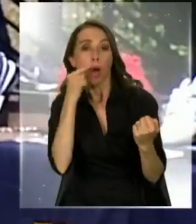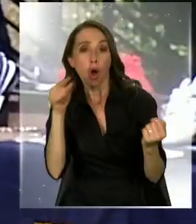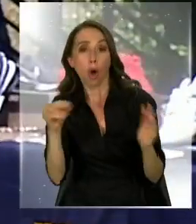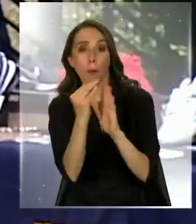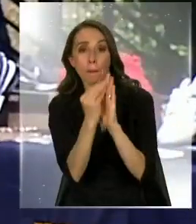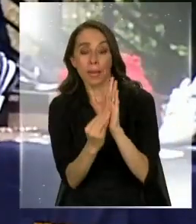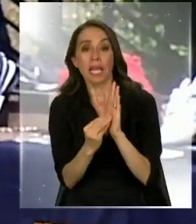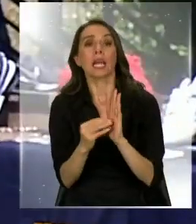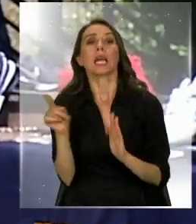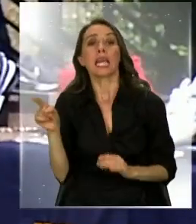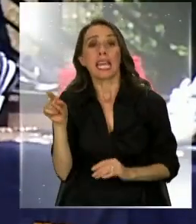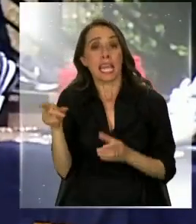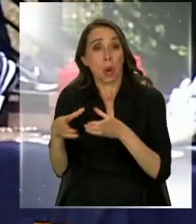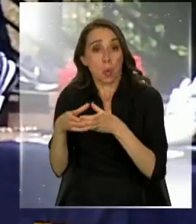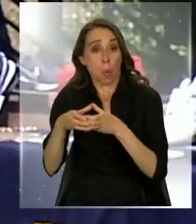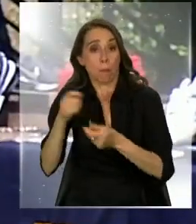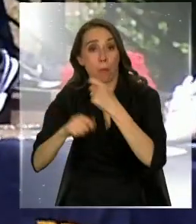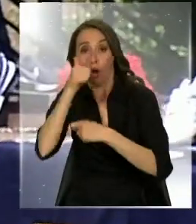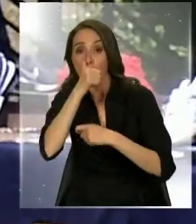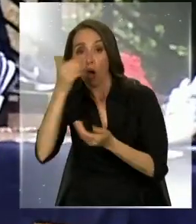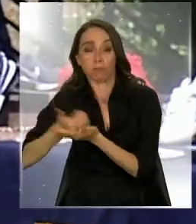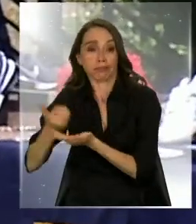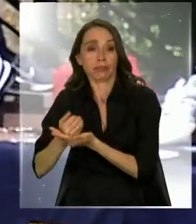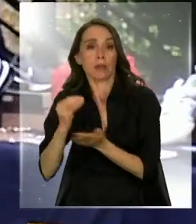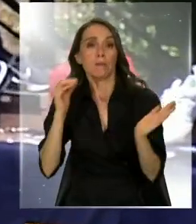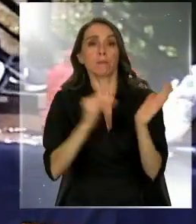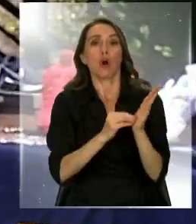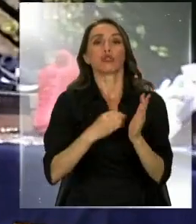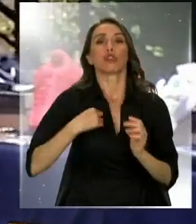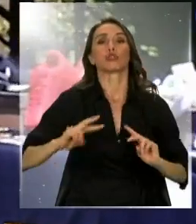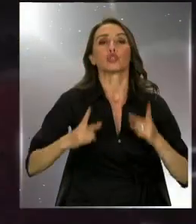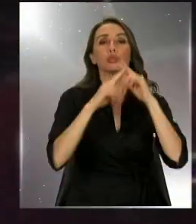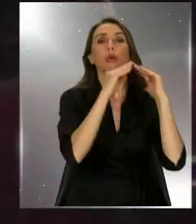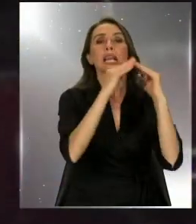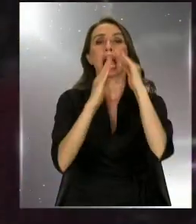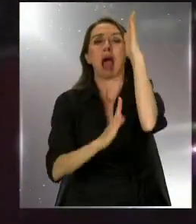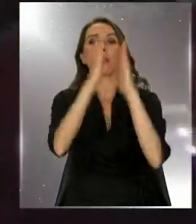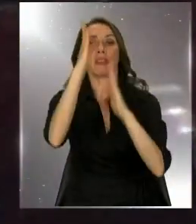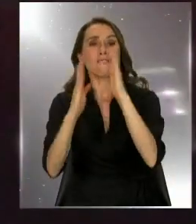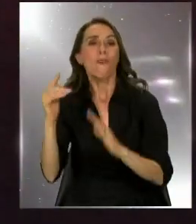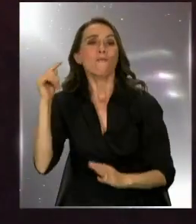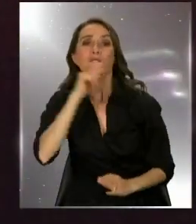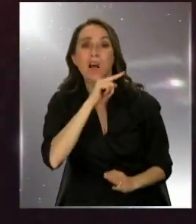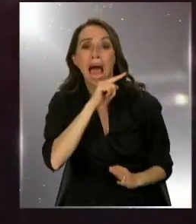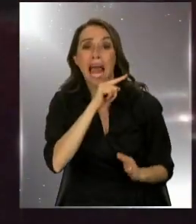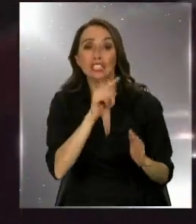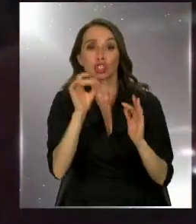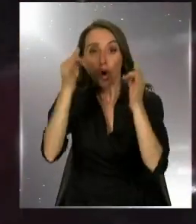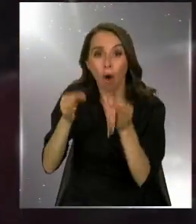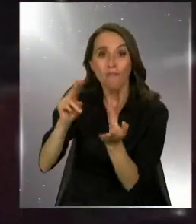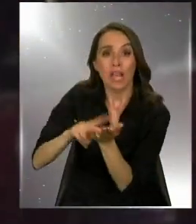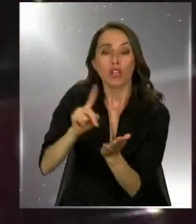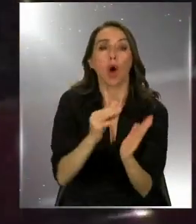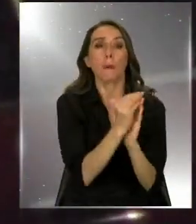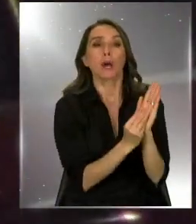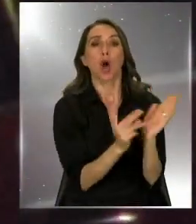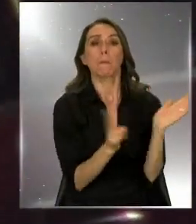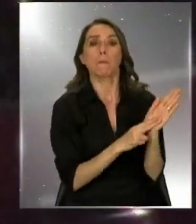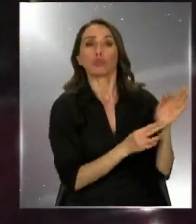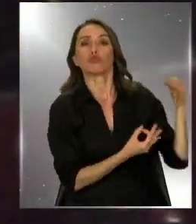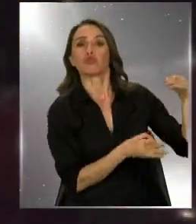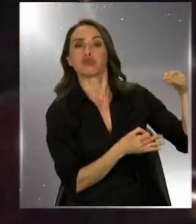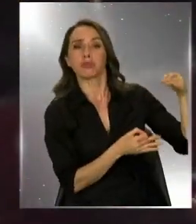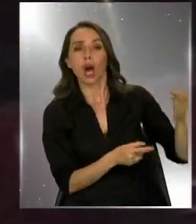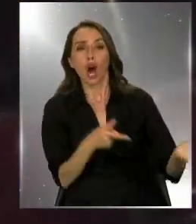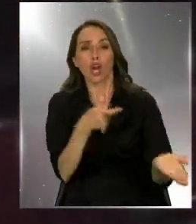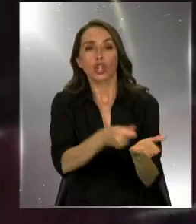existían físicamente, sí en el papel, y luego comenzaban a comprar y adquirir diferentes tipos de